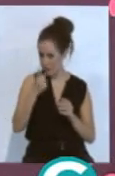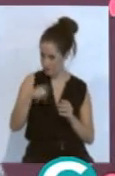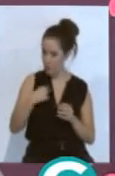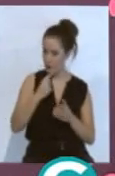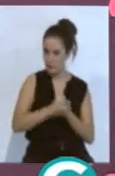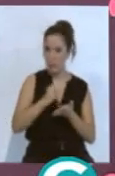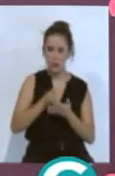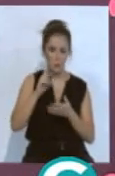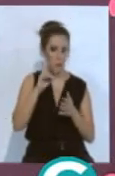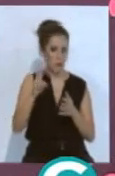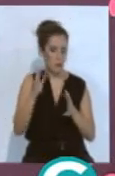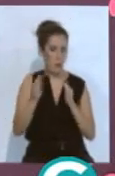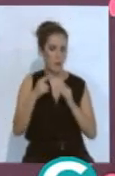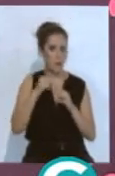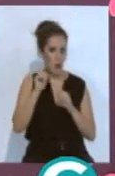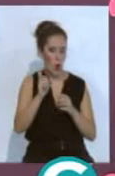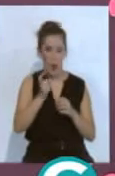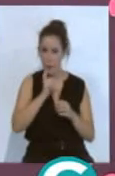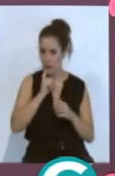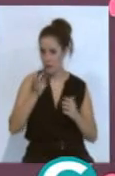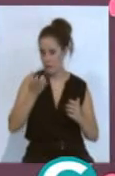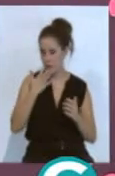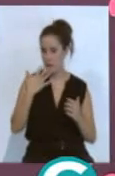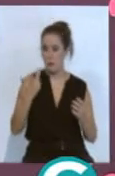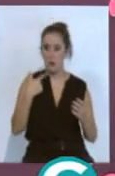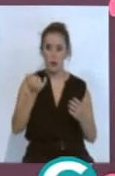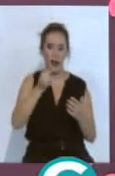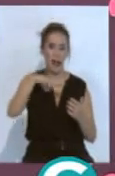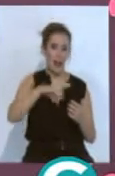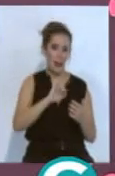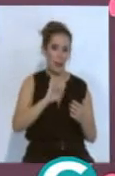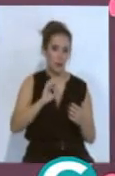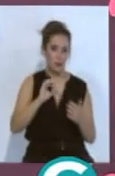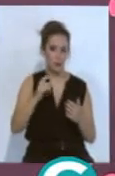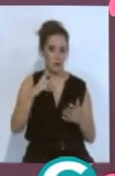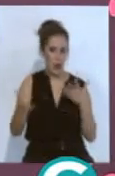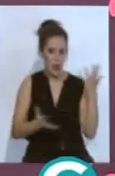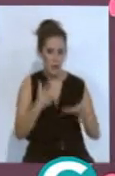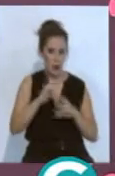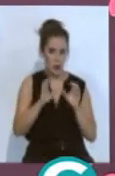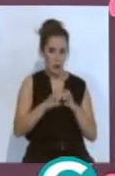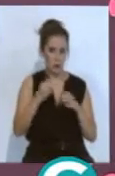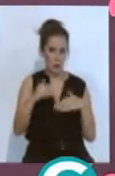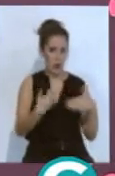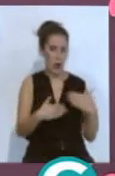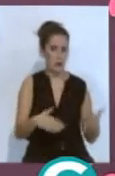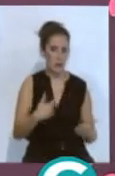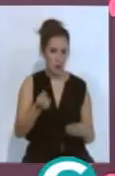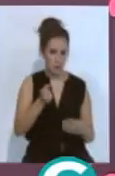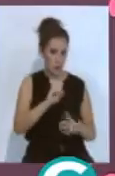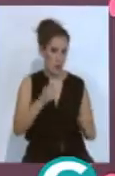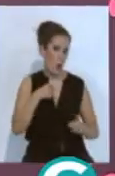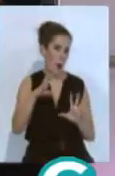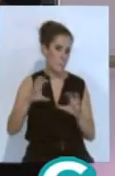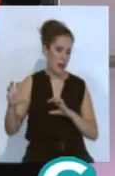hemos visto también en momentos muy complicados, como podía ser con Juan Carlos, jalear al grupo y tirarlo para adelante, y eso tampoco se